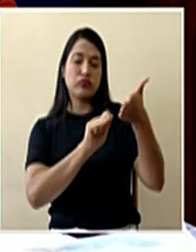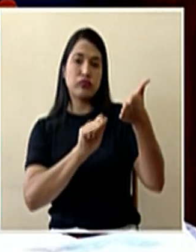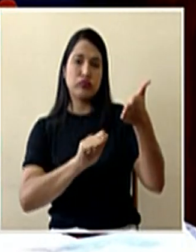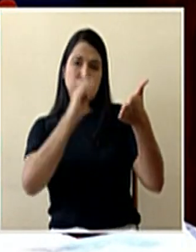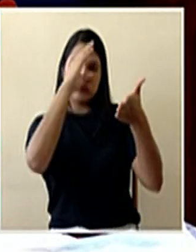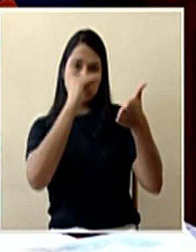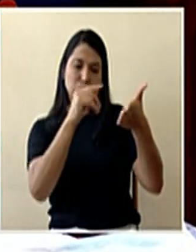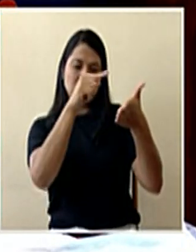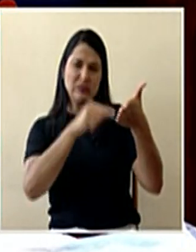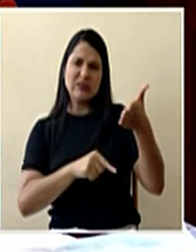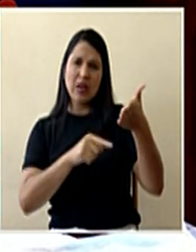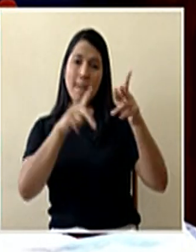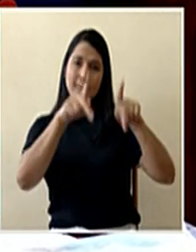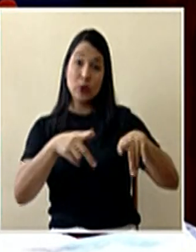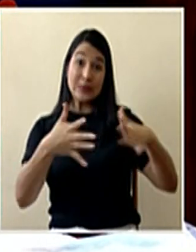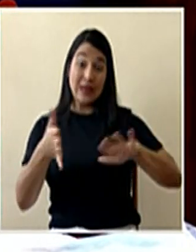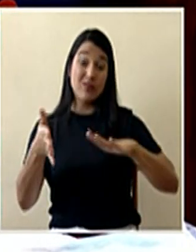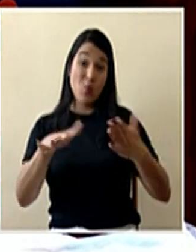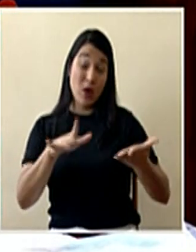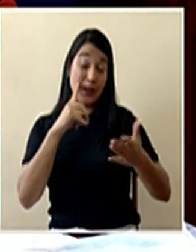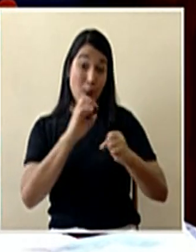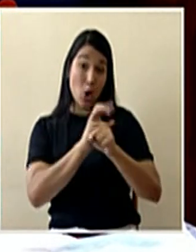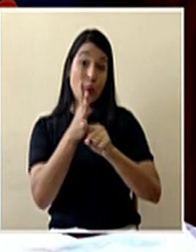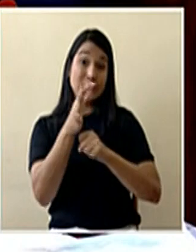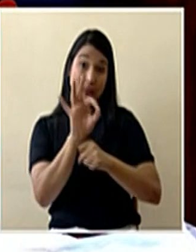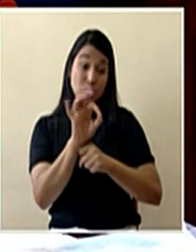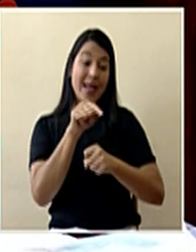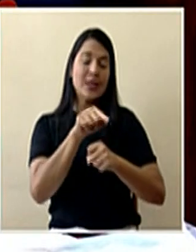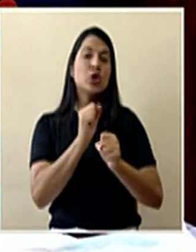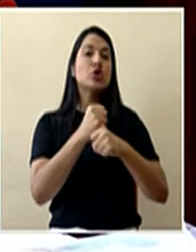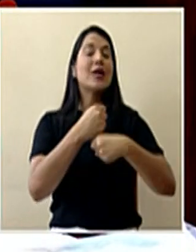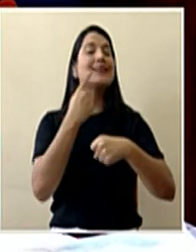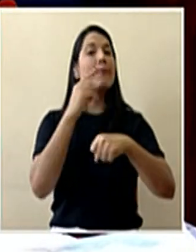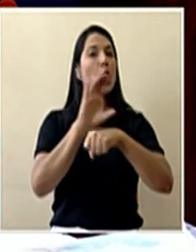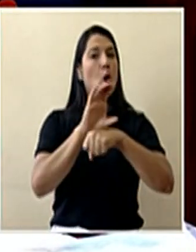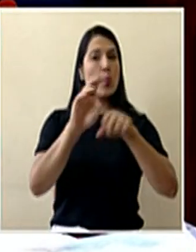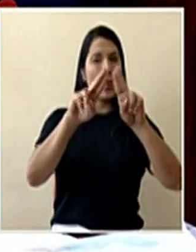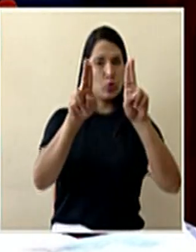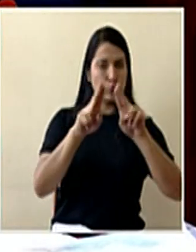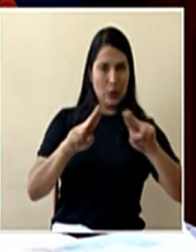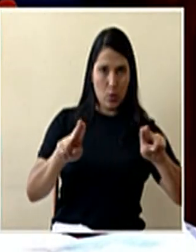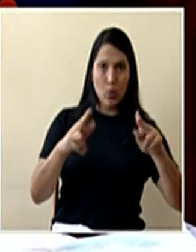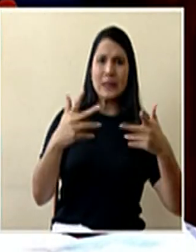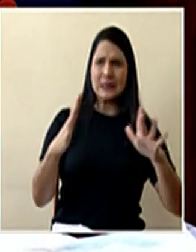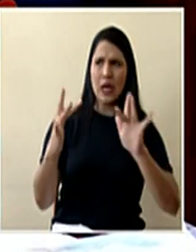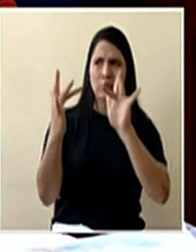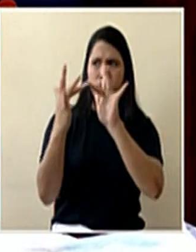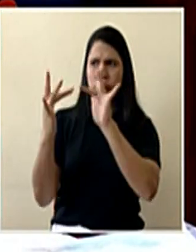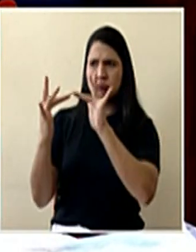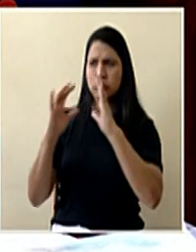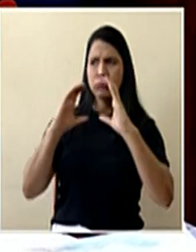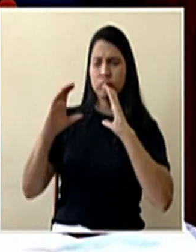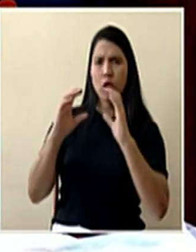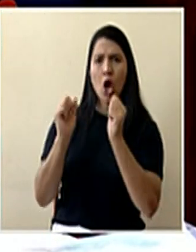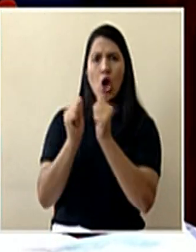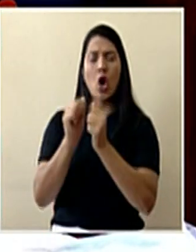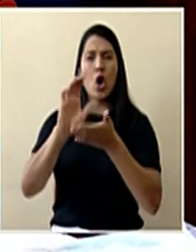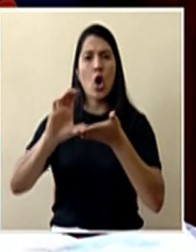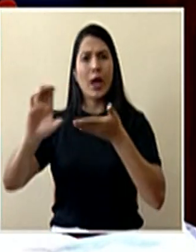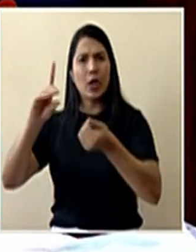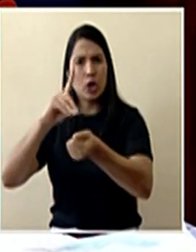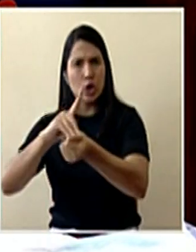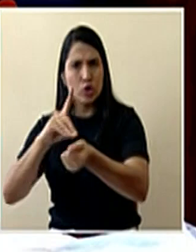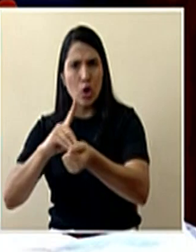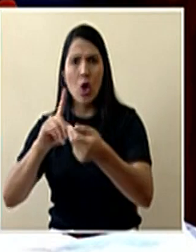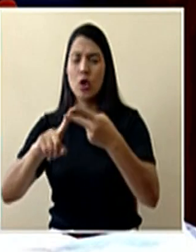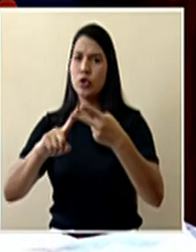las actas de nacimiento. Esto ha sido un trabajo en conjunto con el Tribunal Supremo de Elecciones, con el Colegio de Médicos y la institución. Ha sido un esfuerzo